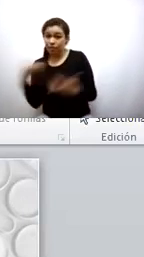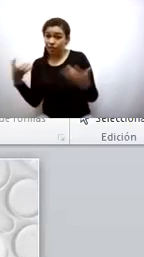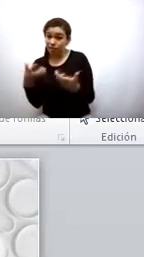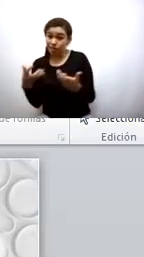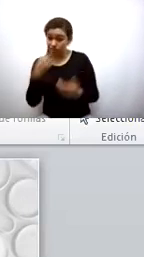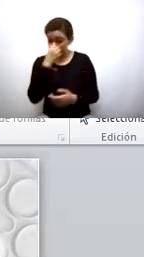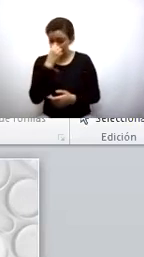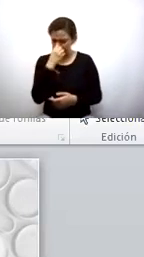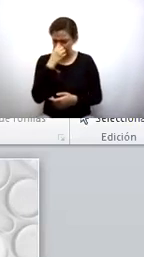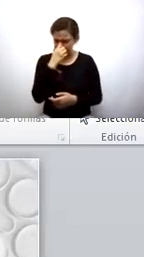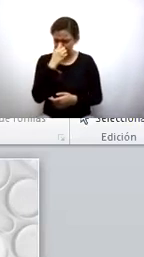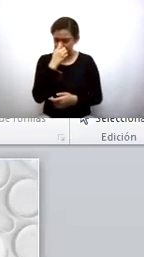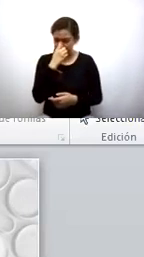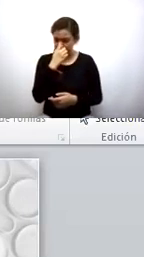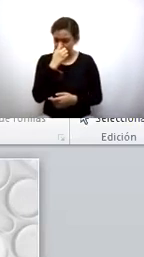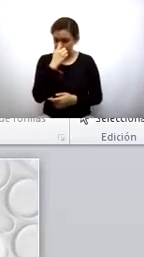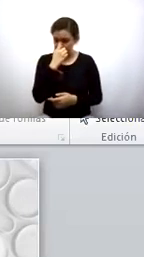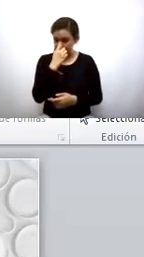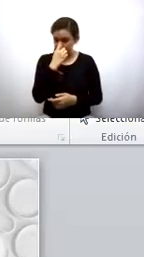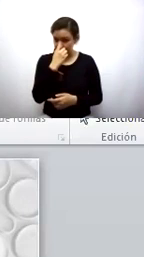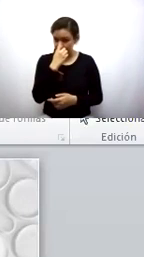y también han tenido que aprender desde